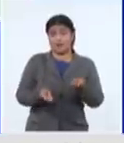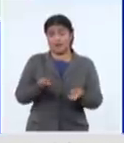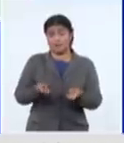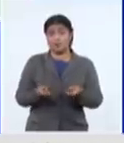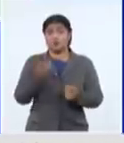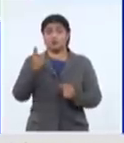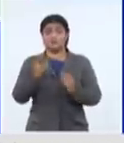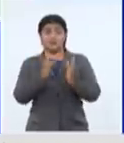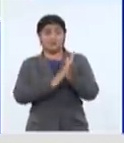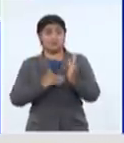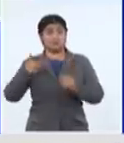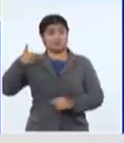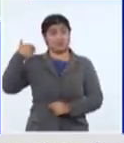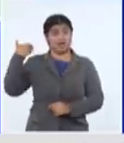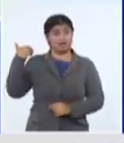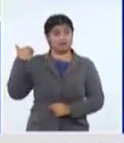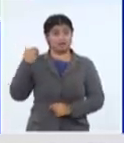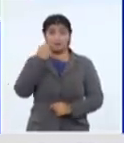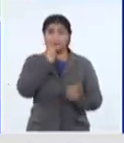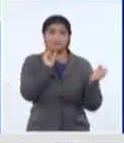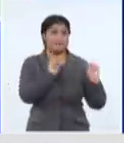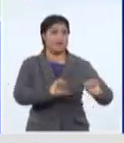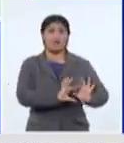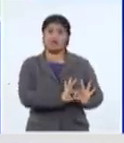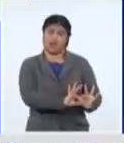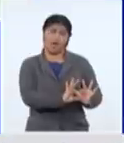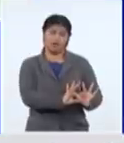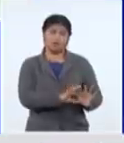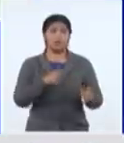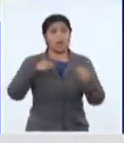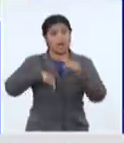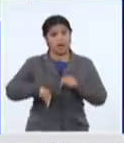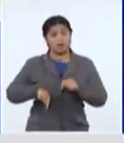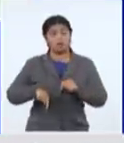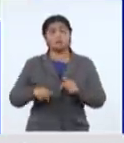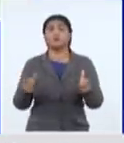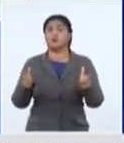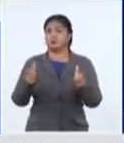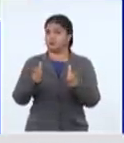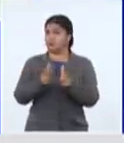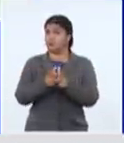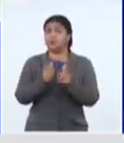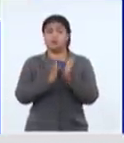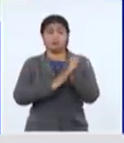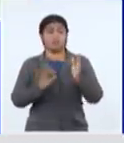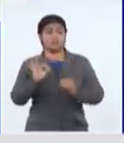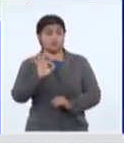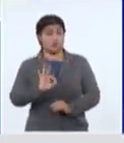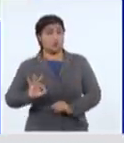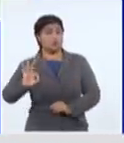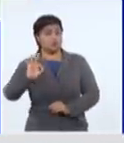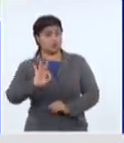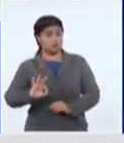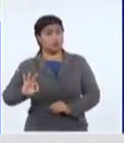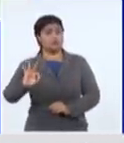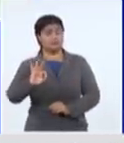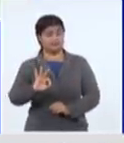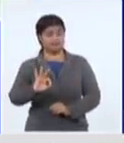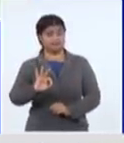anteriores, indiscutiblemente no cabe duda de que el mes de octubre va a terminar con indicadores